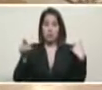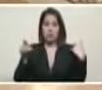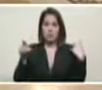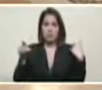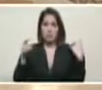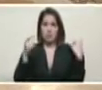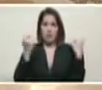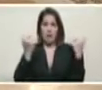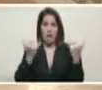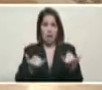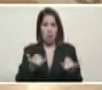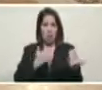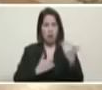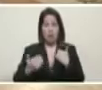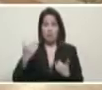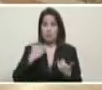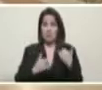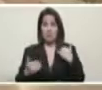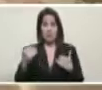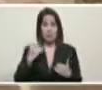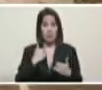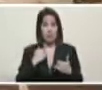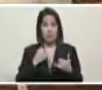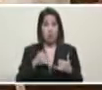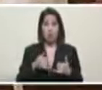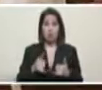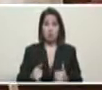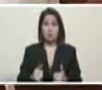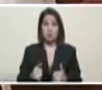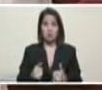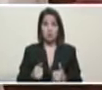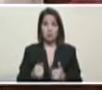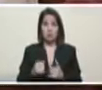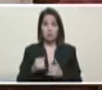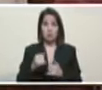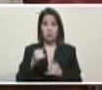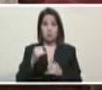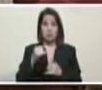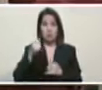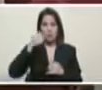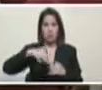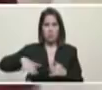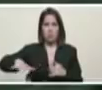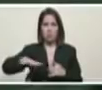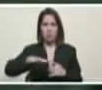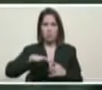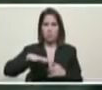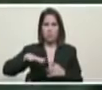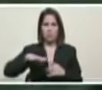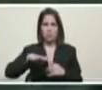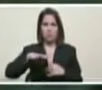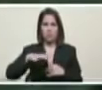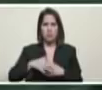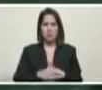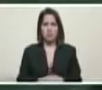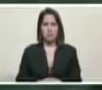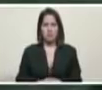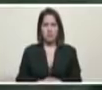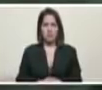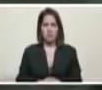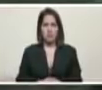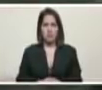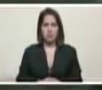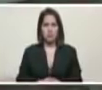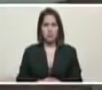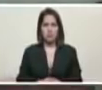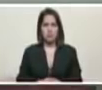Ahora las víctimas, los hijos humildes del pueblo, que son los soldados que tienen